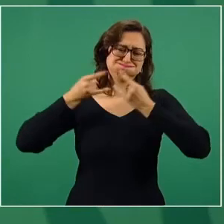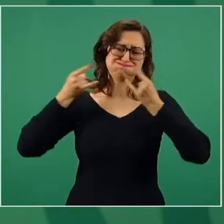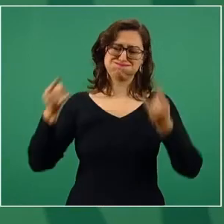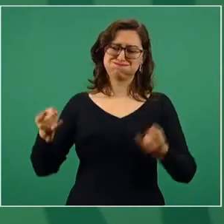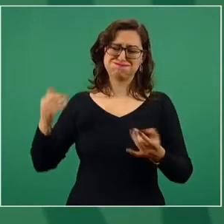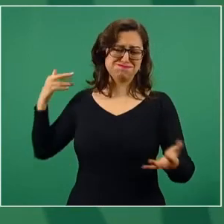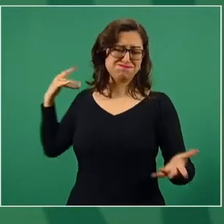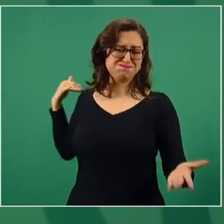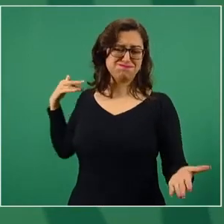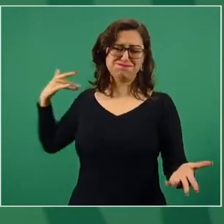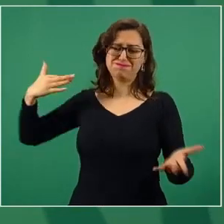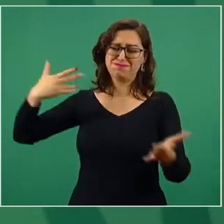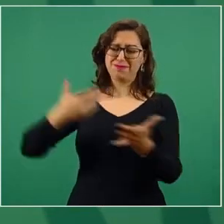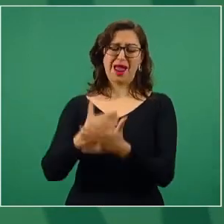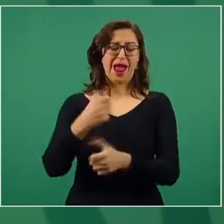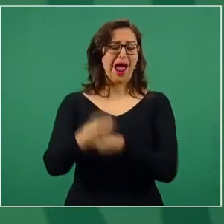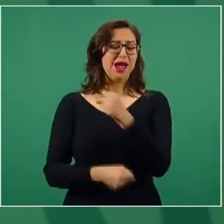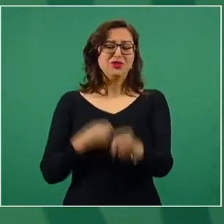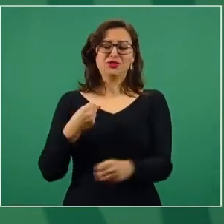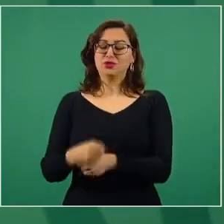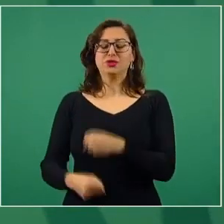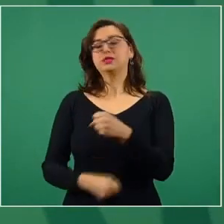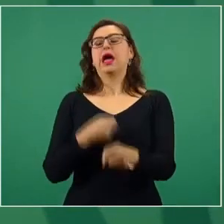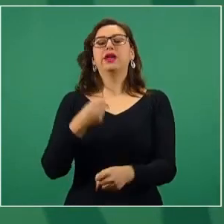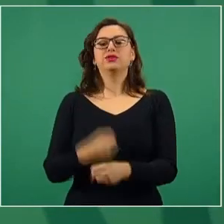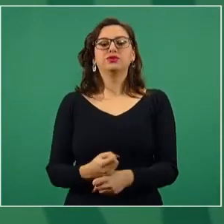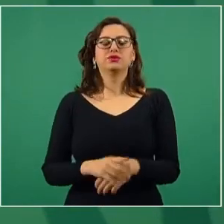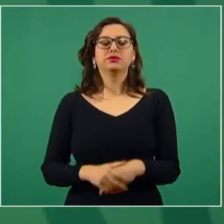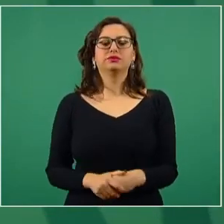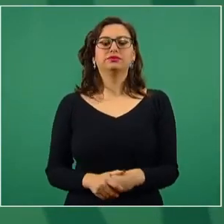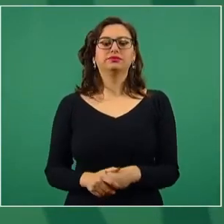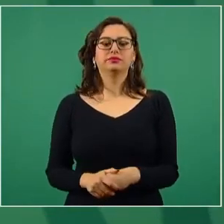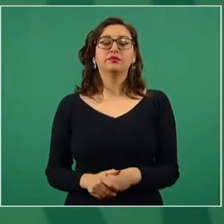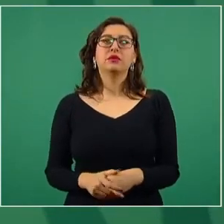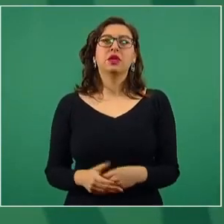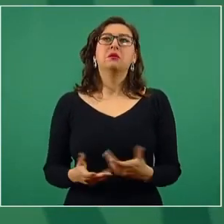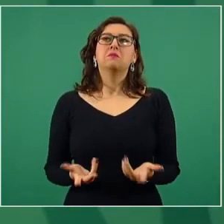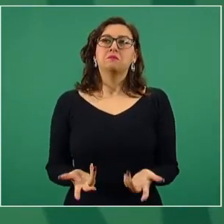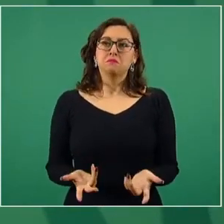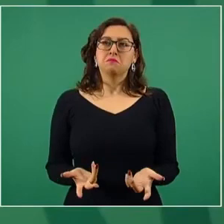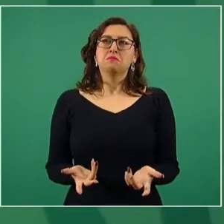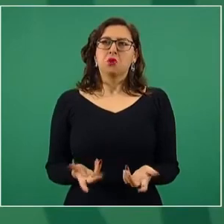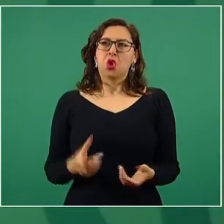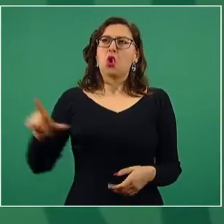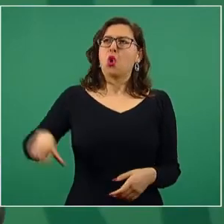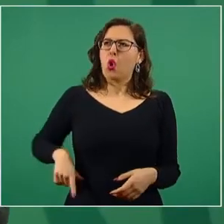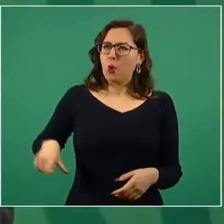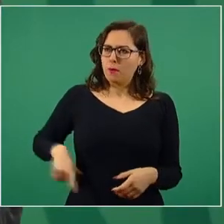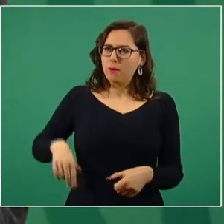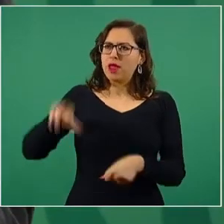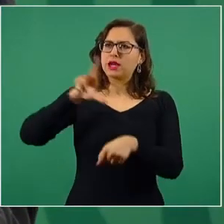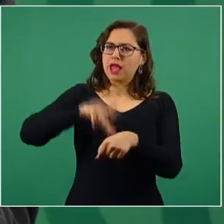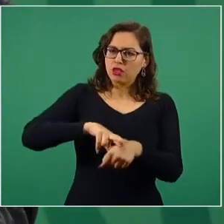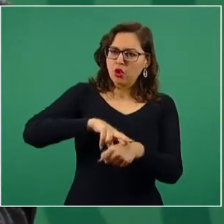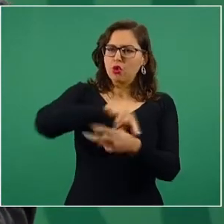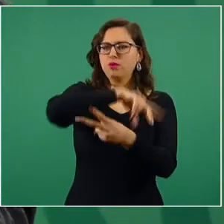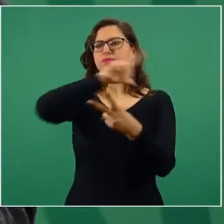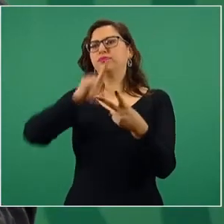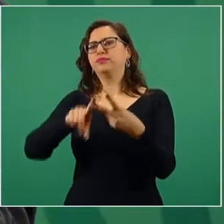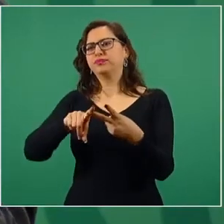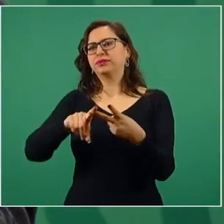Se le llamó en un tiempo gobernador, en otro tiempo se le llamó intendente,